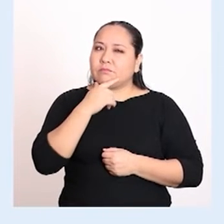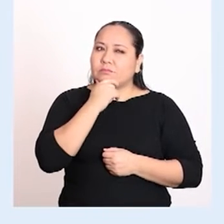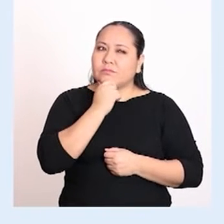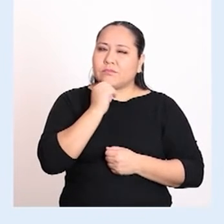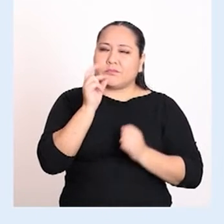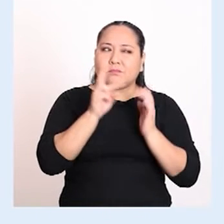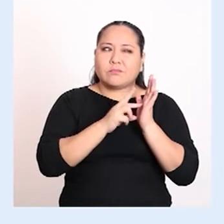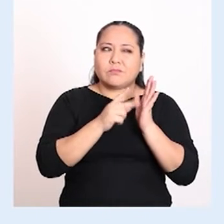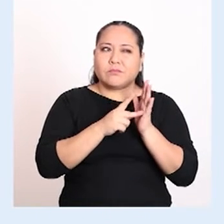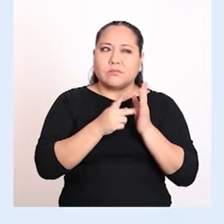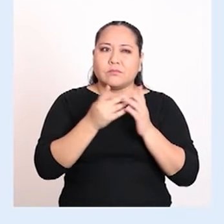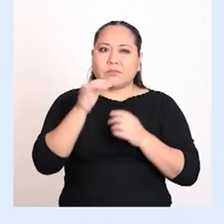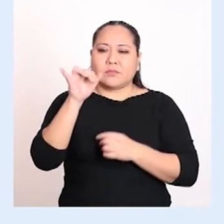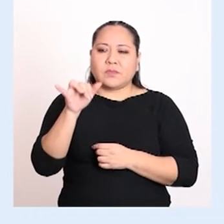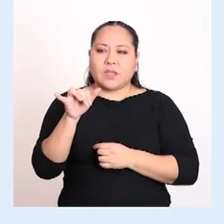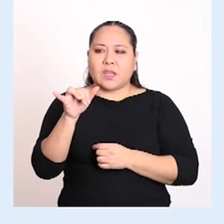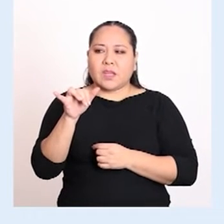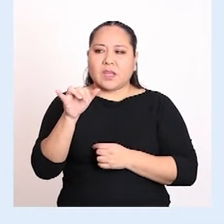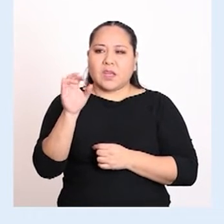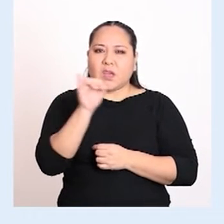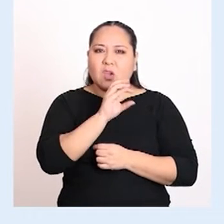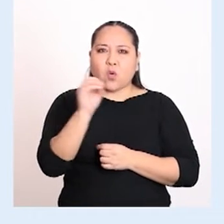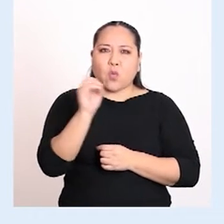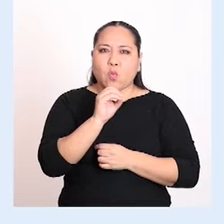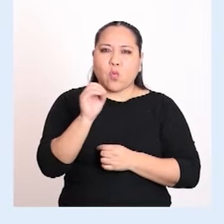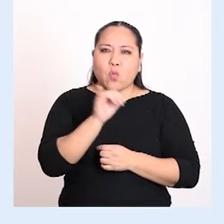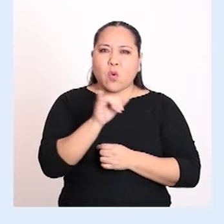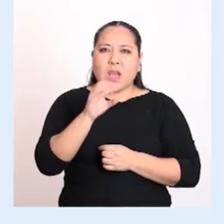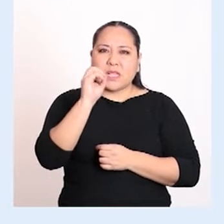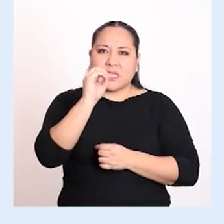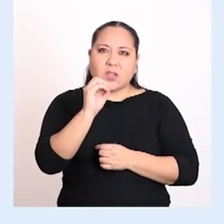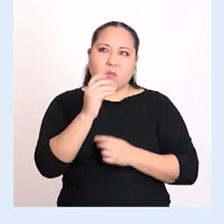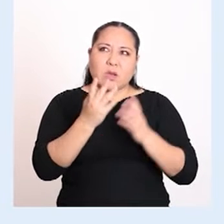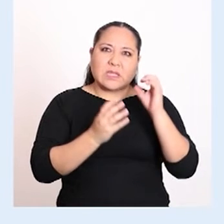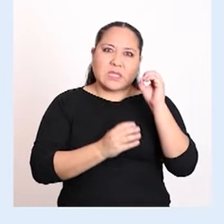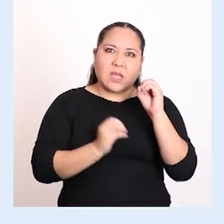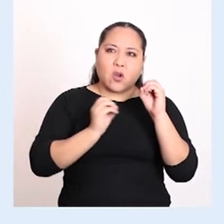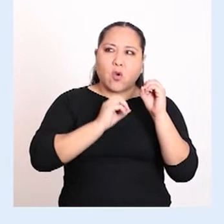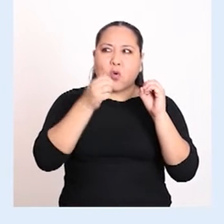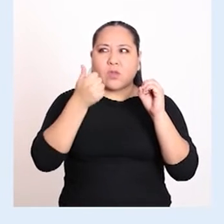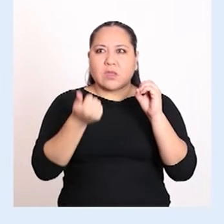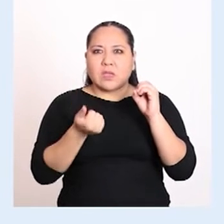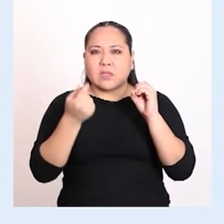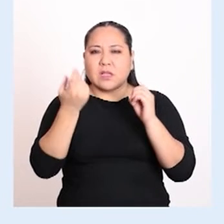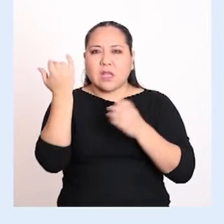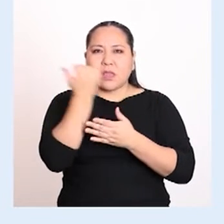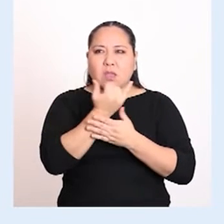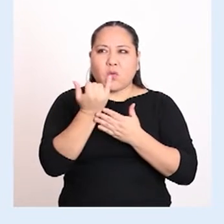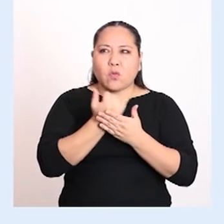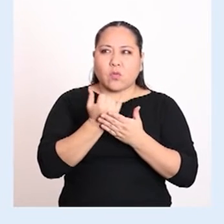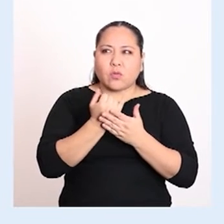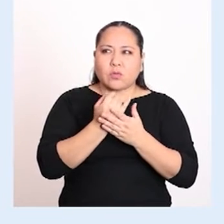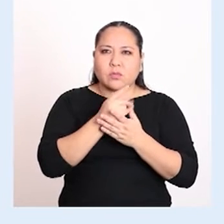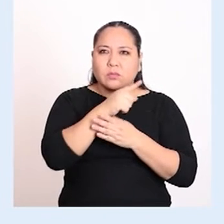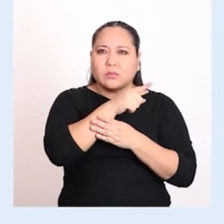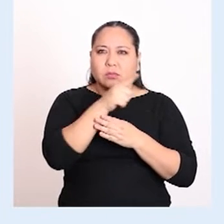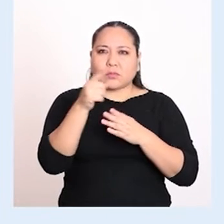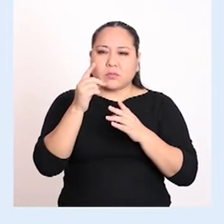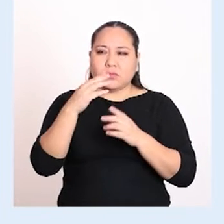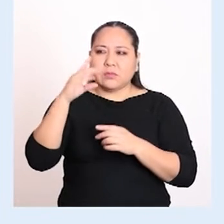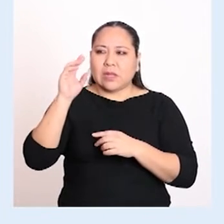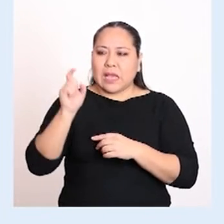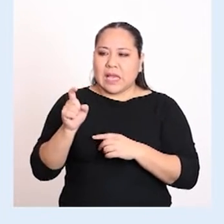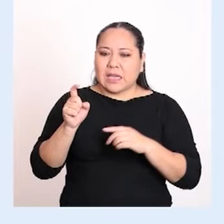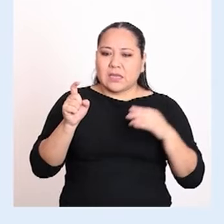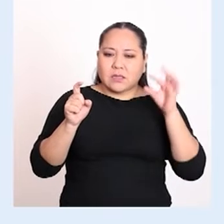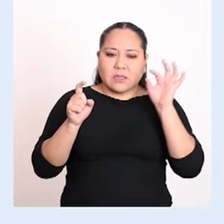decir que cuando y es igual a 0, x puede ser 0 o 10. De manera que la gráfica corta al eje x en dos